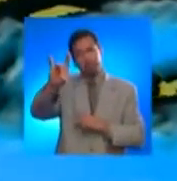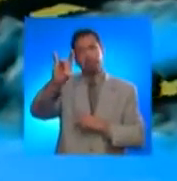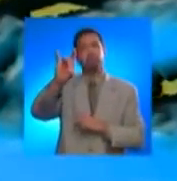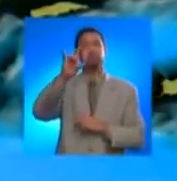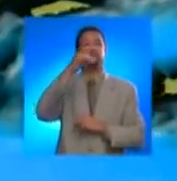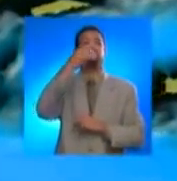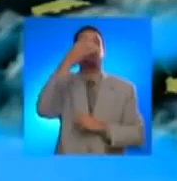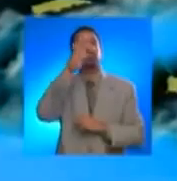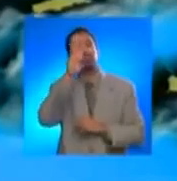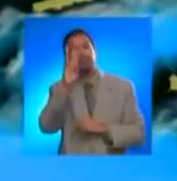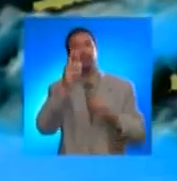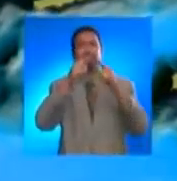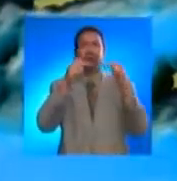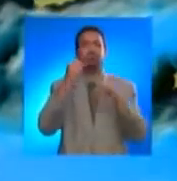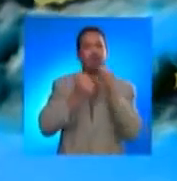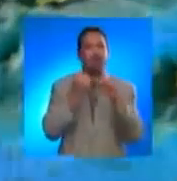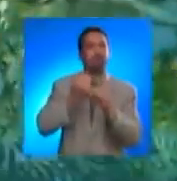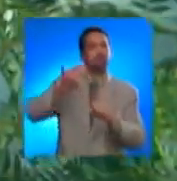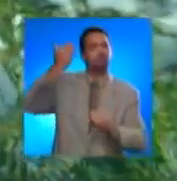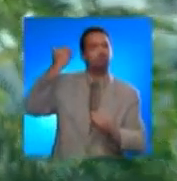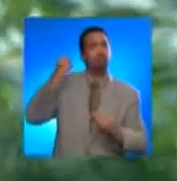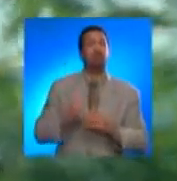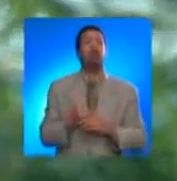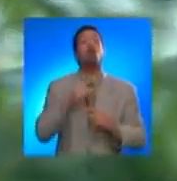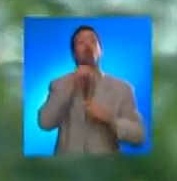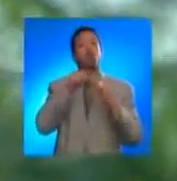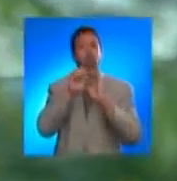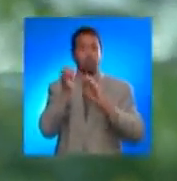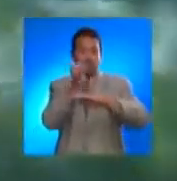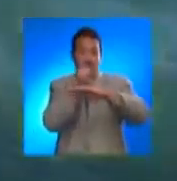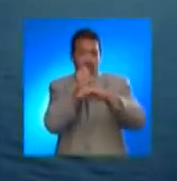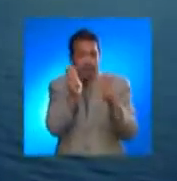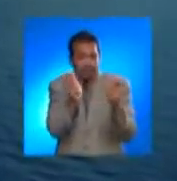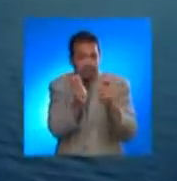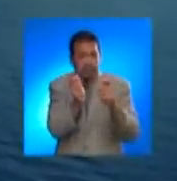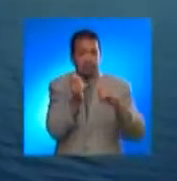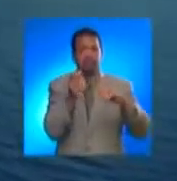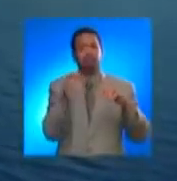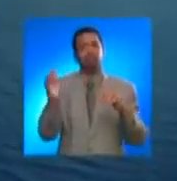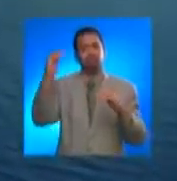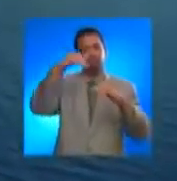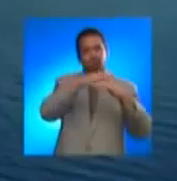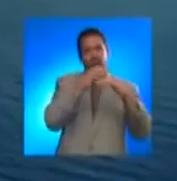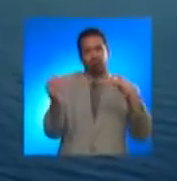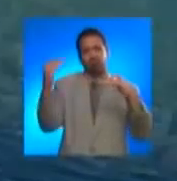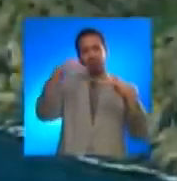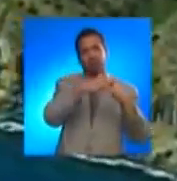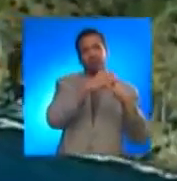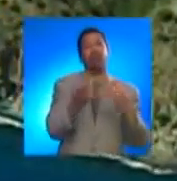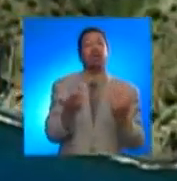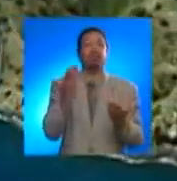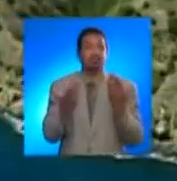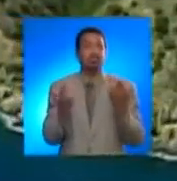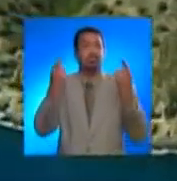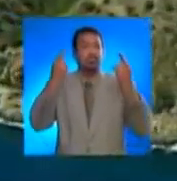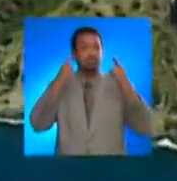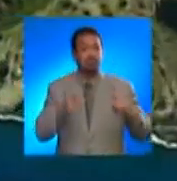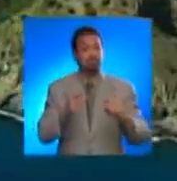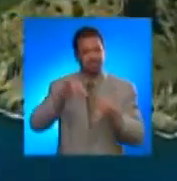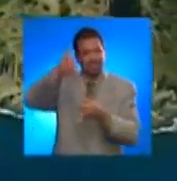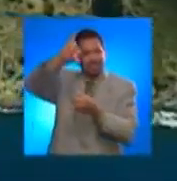particular mediante excavaciones o barrenados. El estudio de tsunamis pasados mediante esta metodología se le conoce como